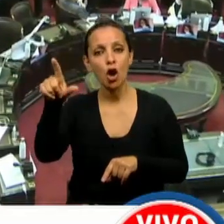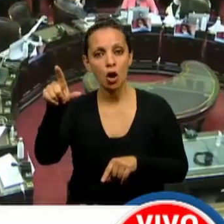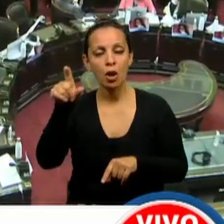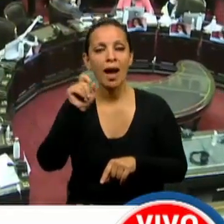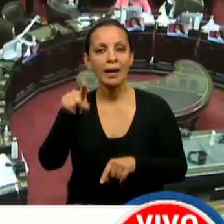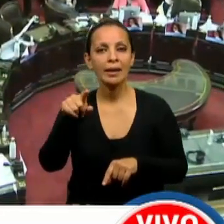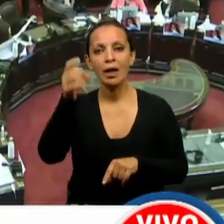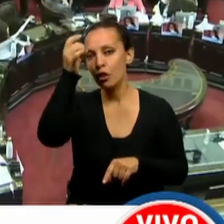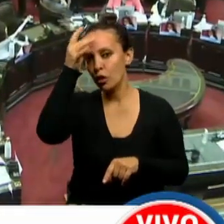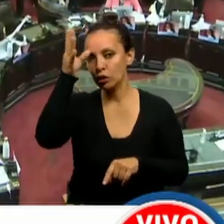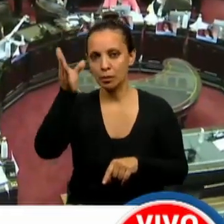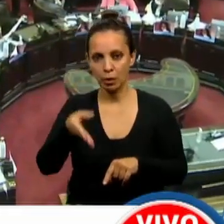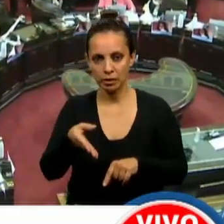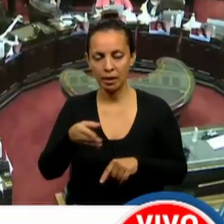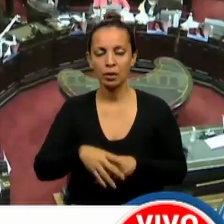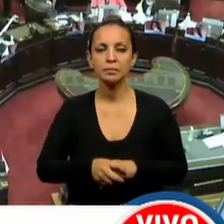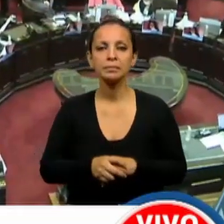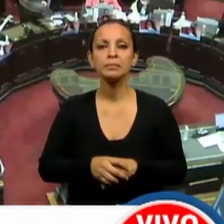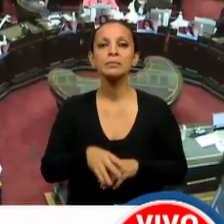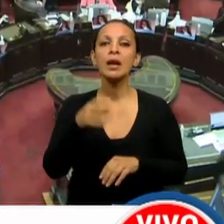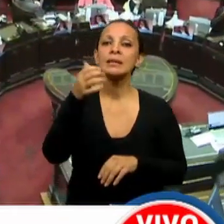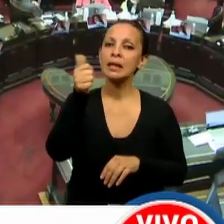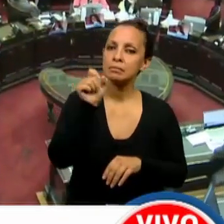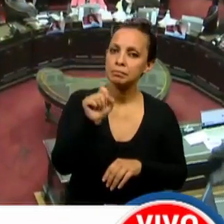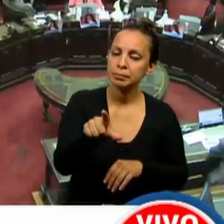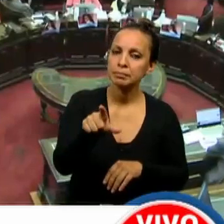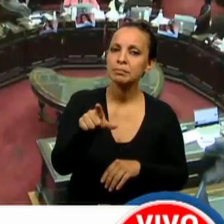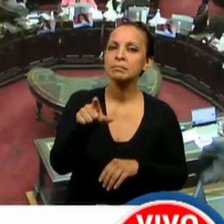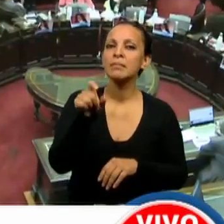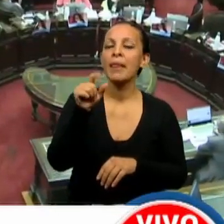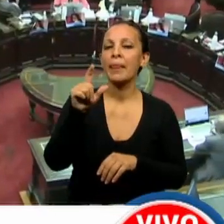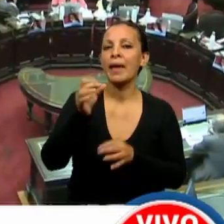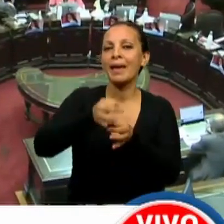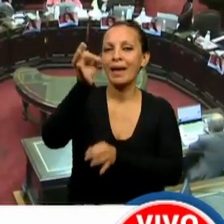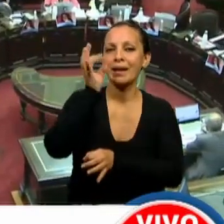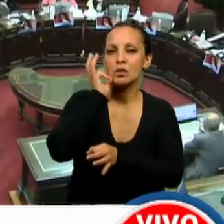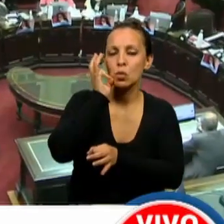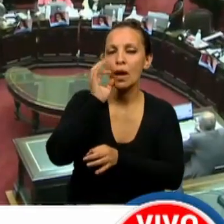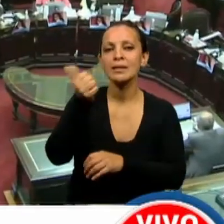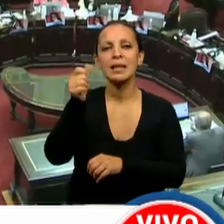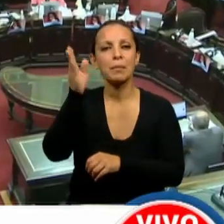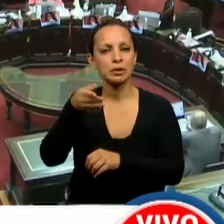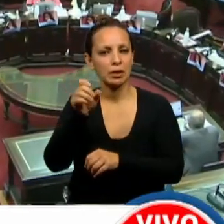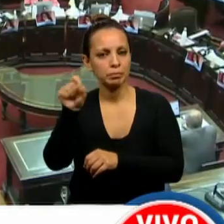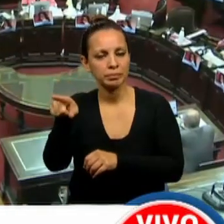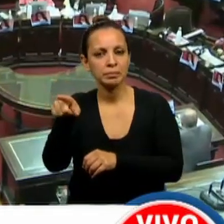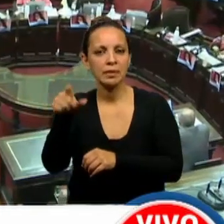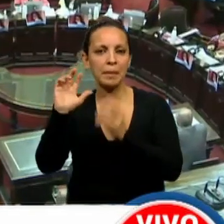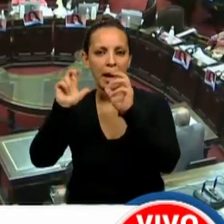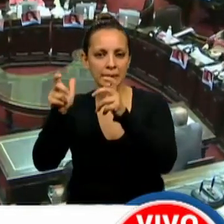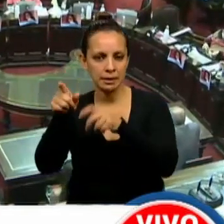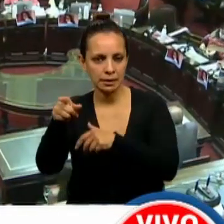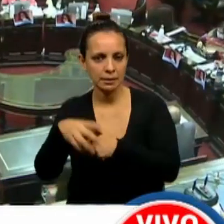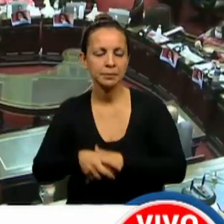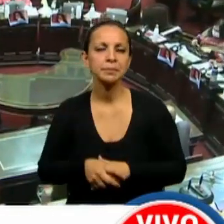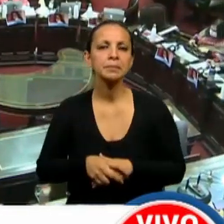es del 12%, distribuido 6% para el origen de caña de azúcar y 6% en el origen de maíz.